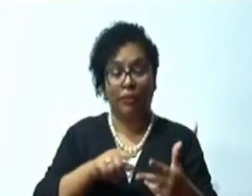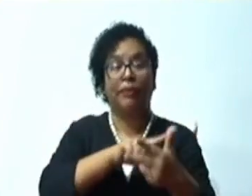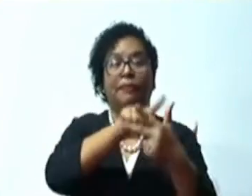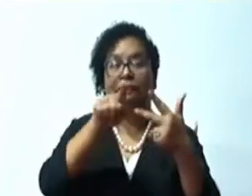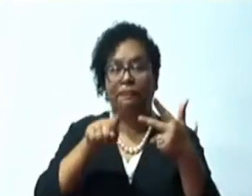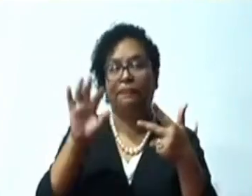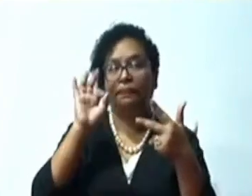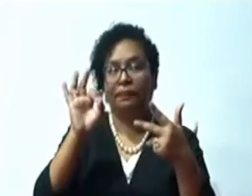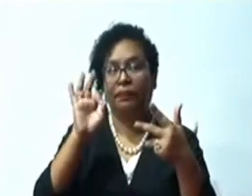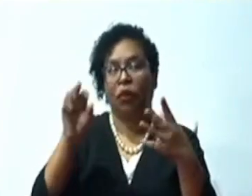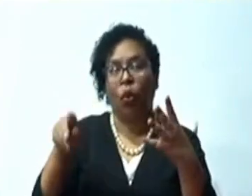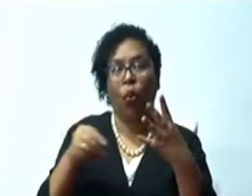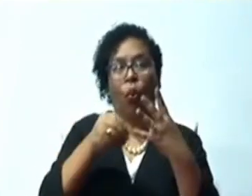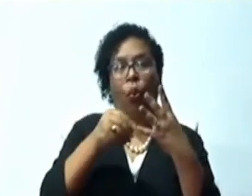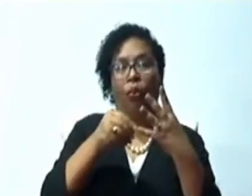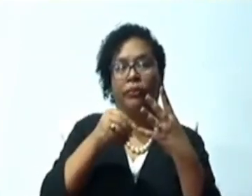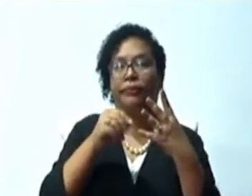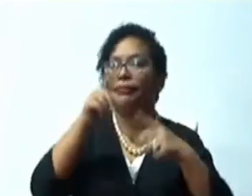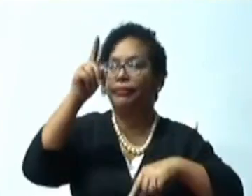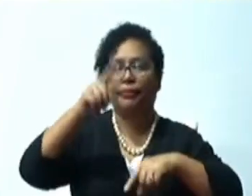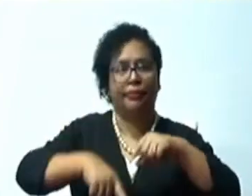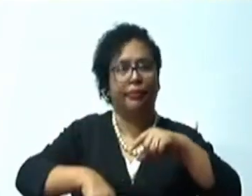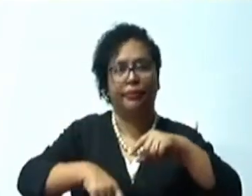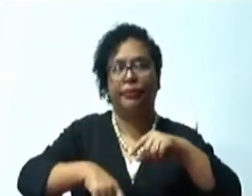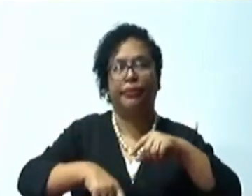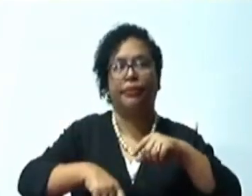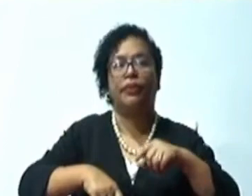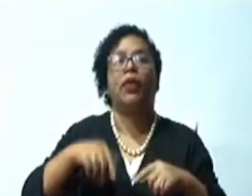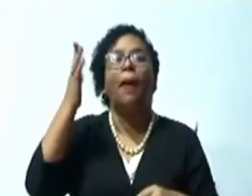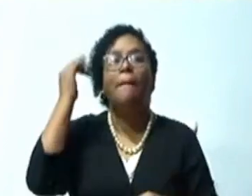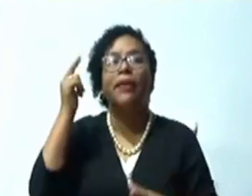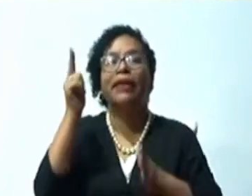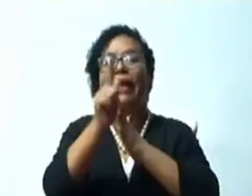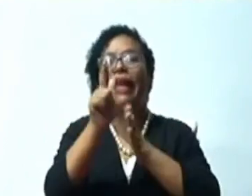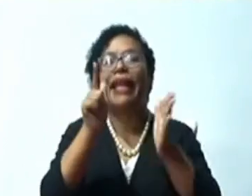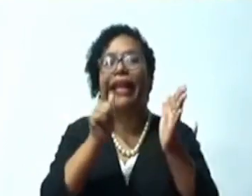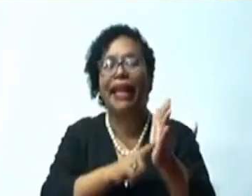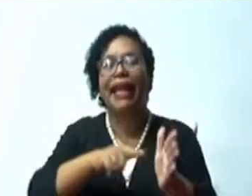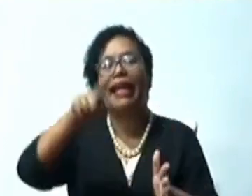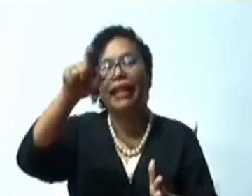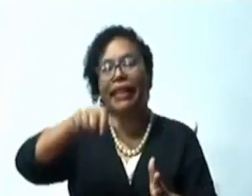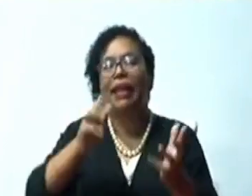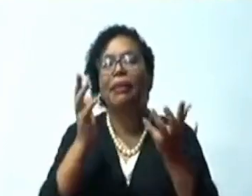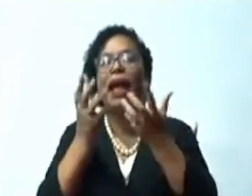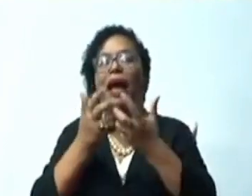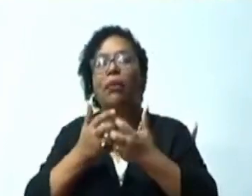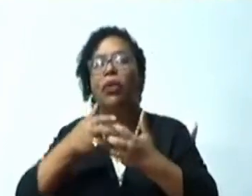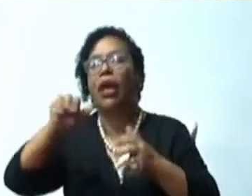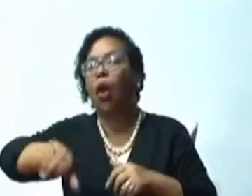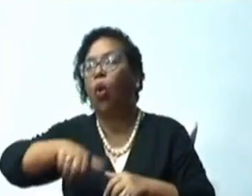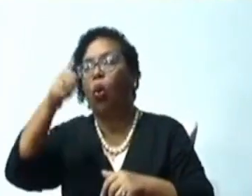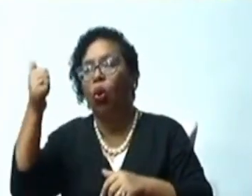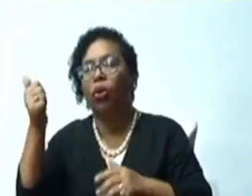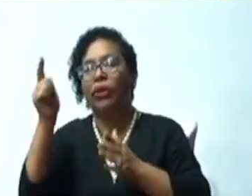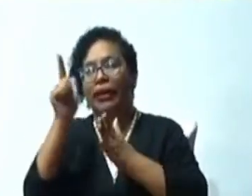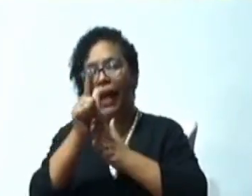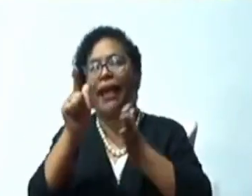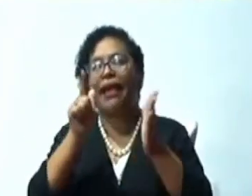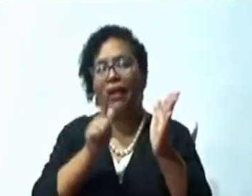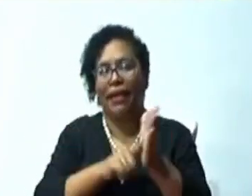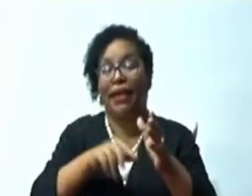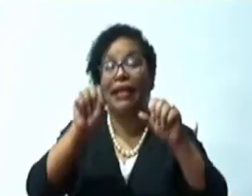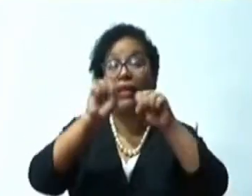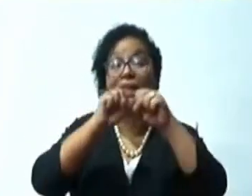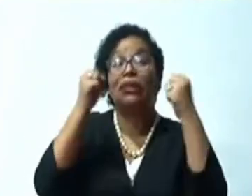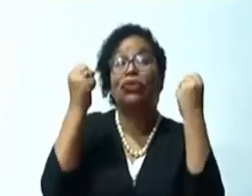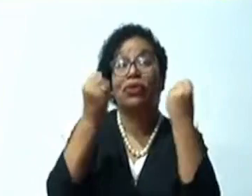ley también tenemos que hacerla acorde con la ley de sociedades comerciales. Lo que pasa es